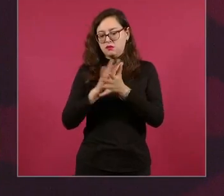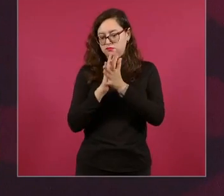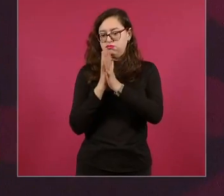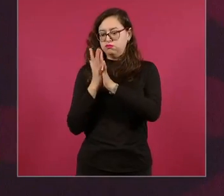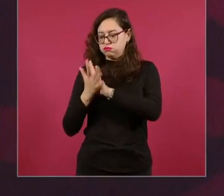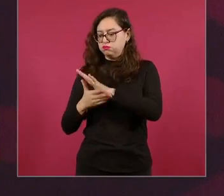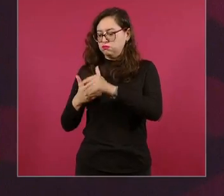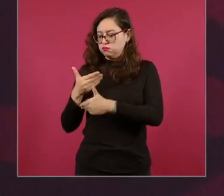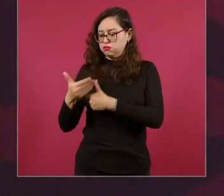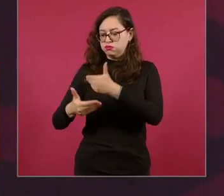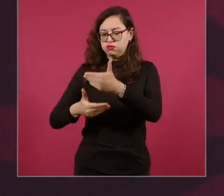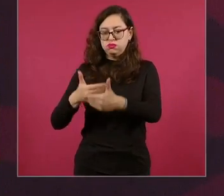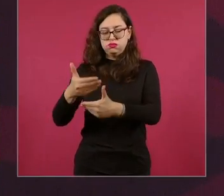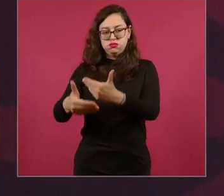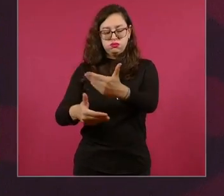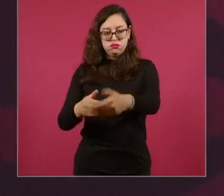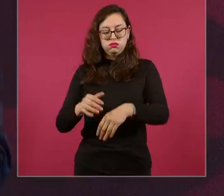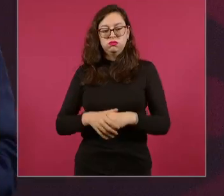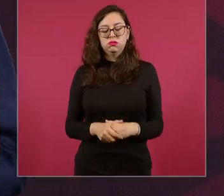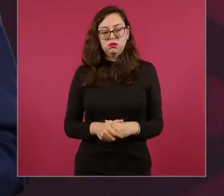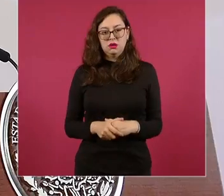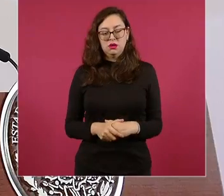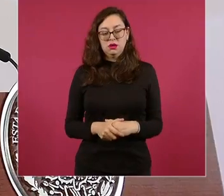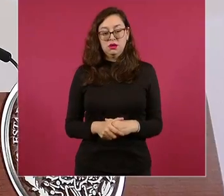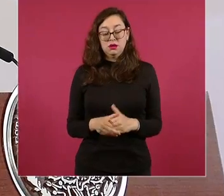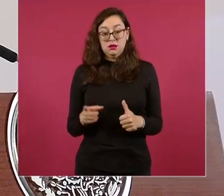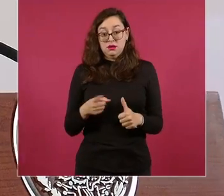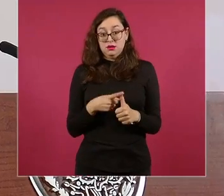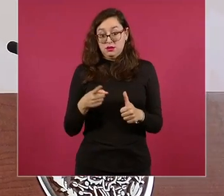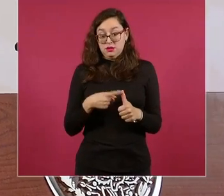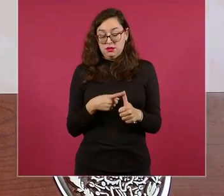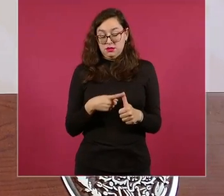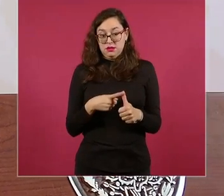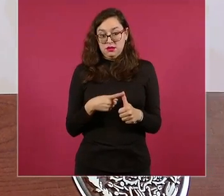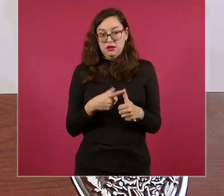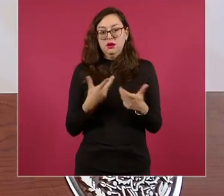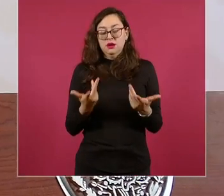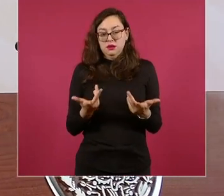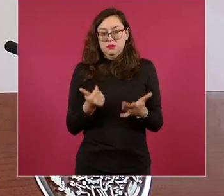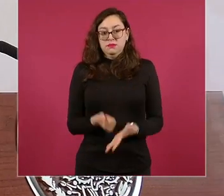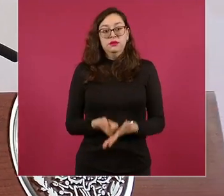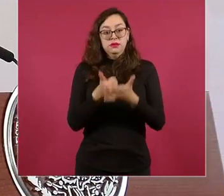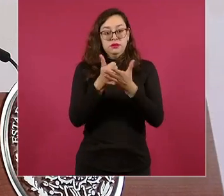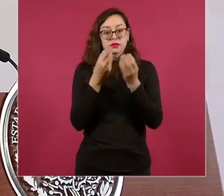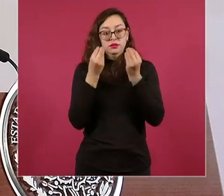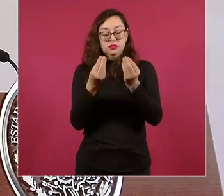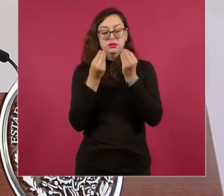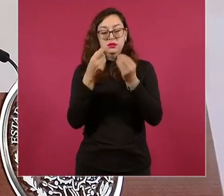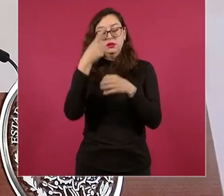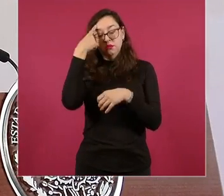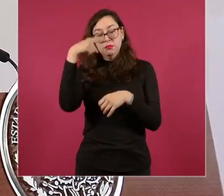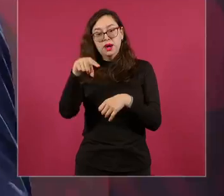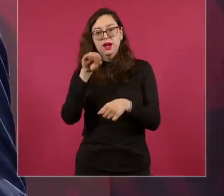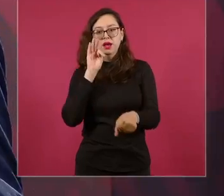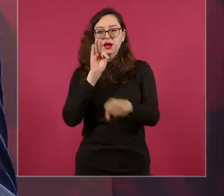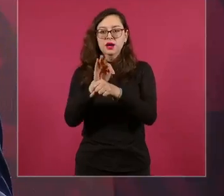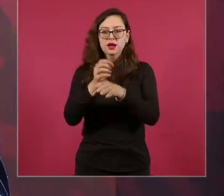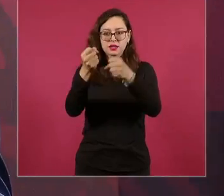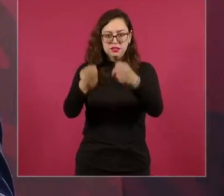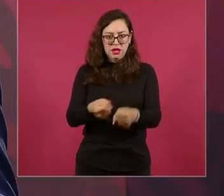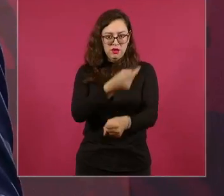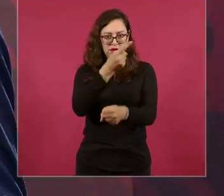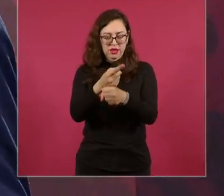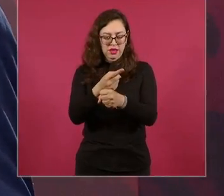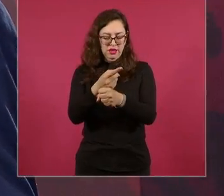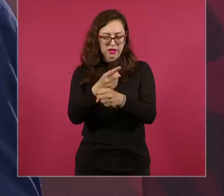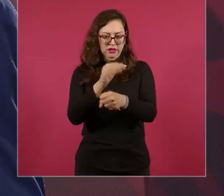primero porque significa la seguridad de los mexicanos